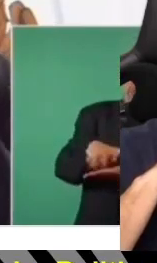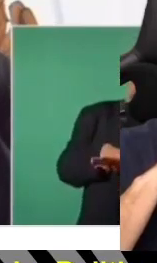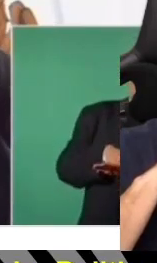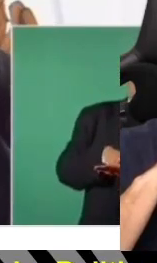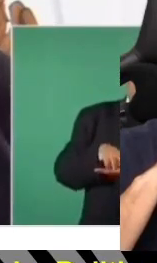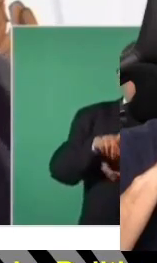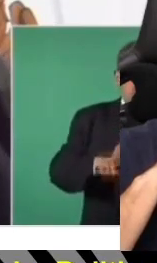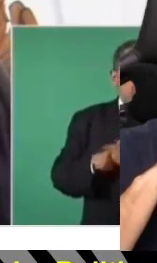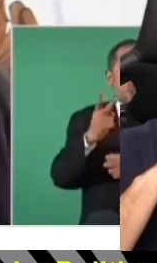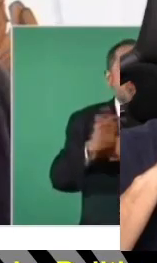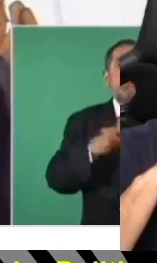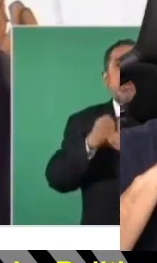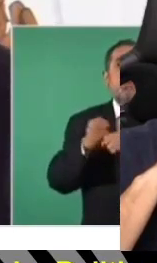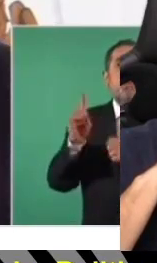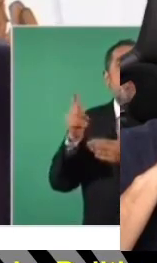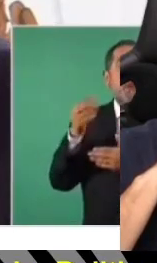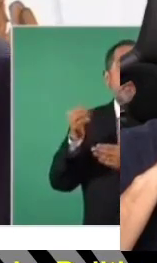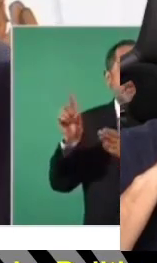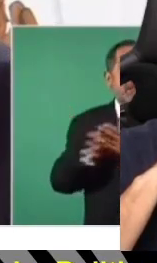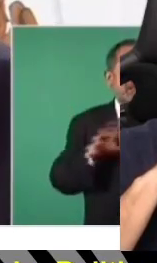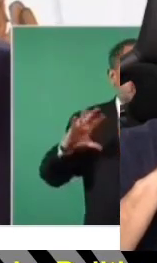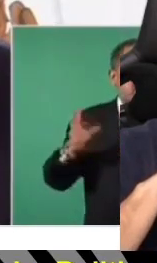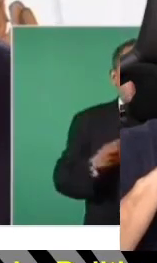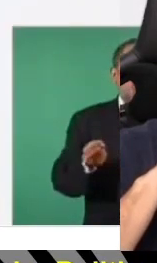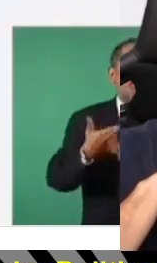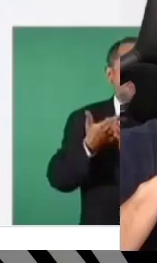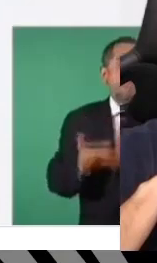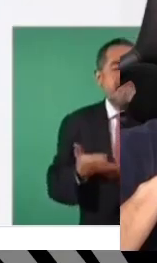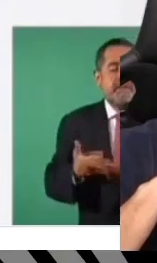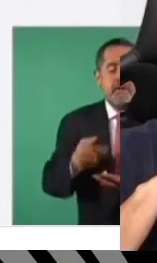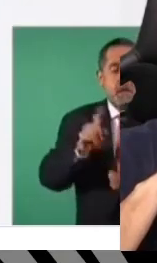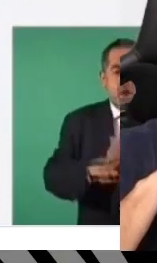2 años, 9 meses, hemos ahorrado